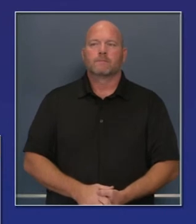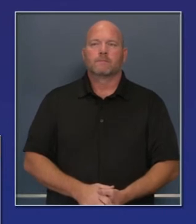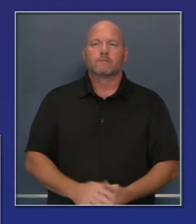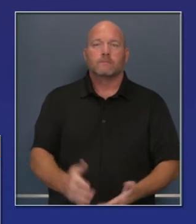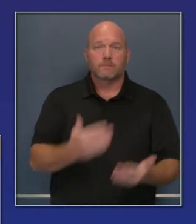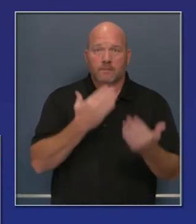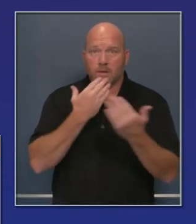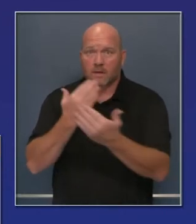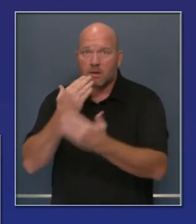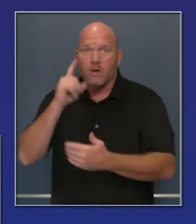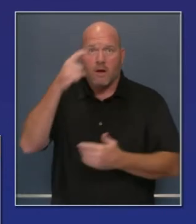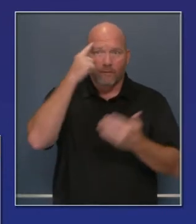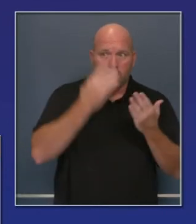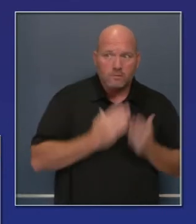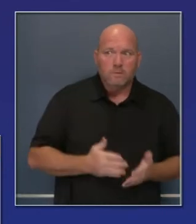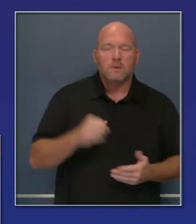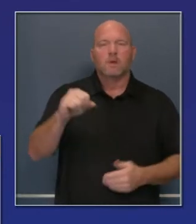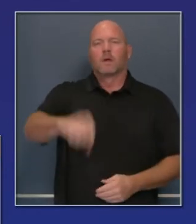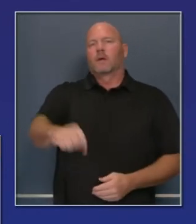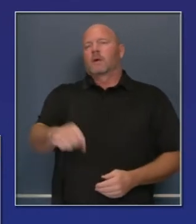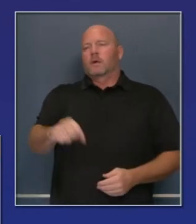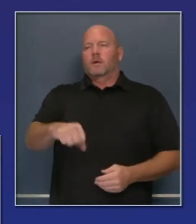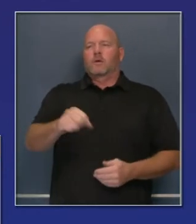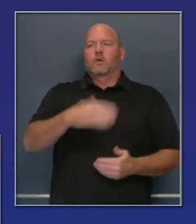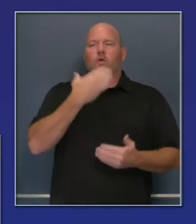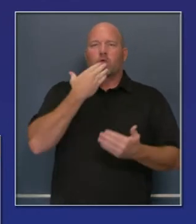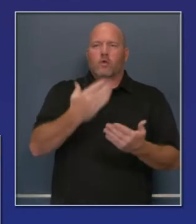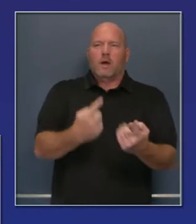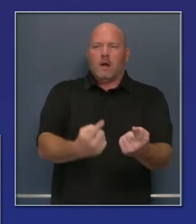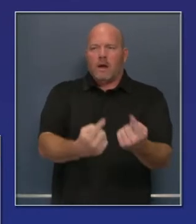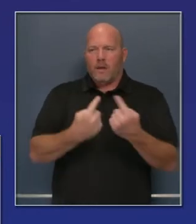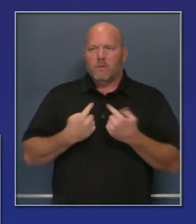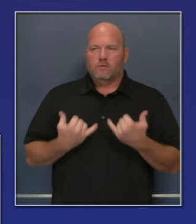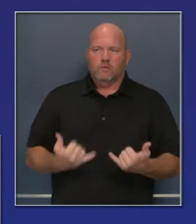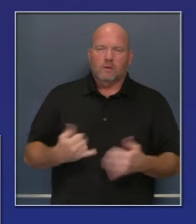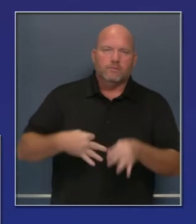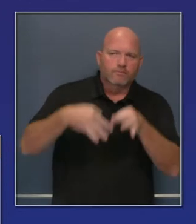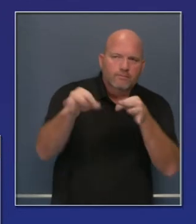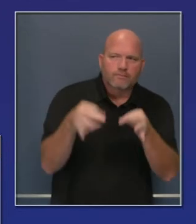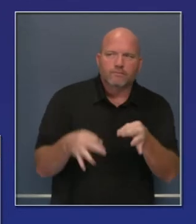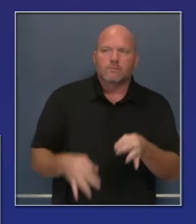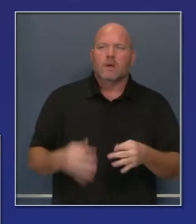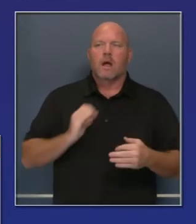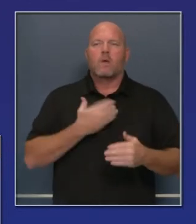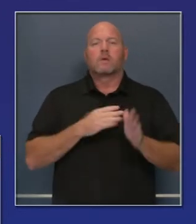Gracias, señor gobernador. Me da mucho gusto estar aquí con ustedes para